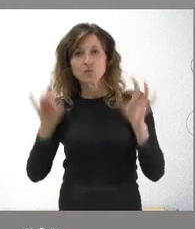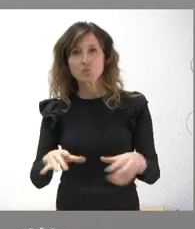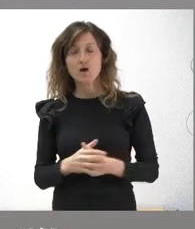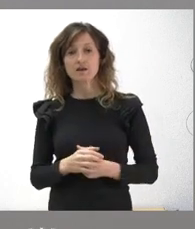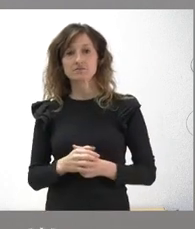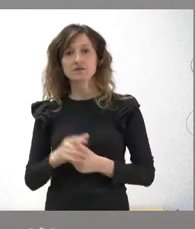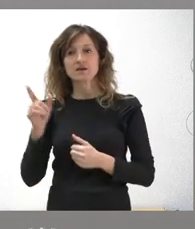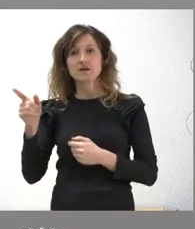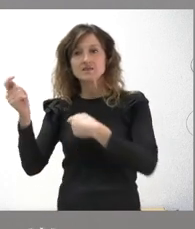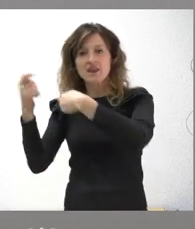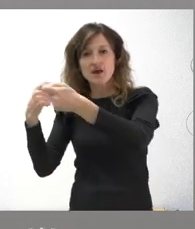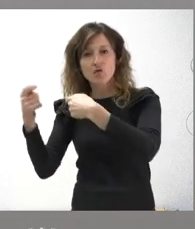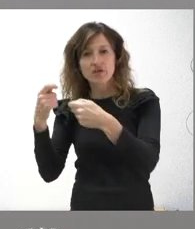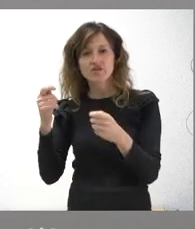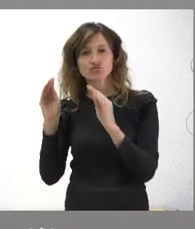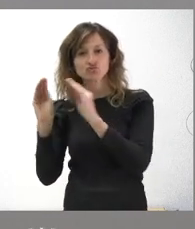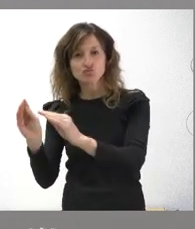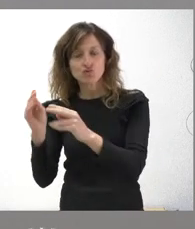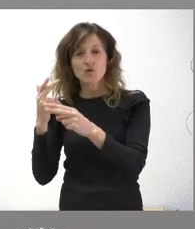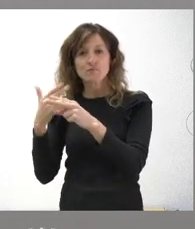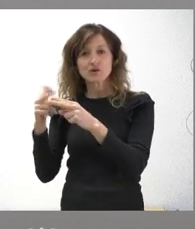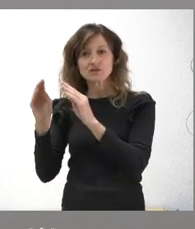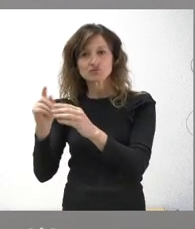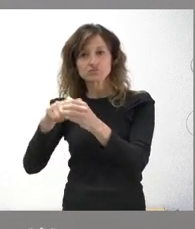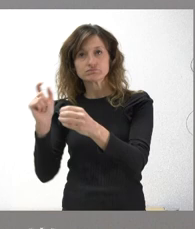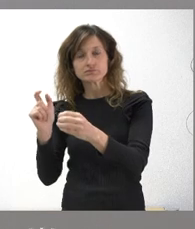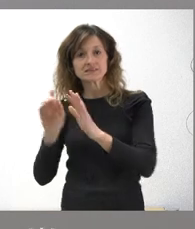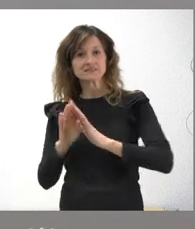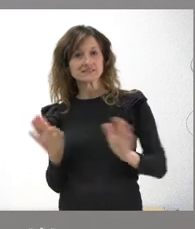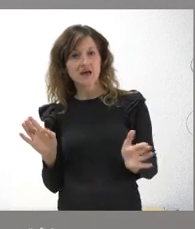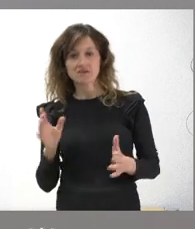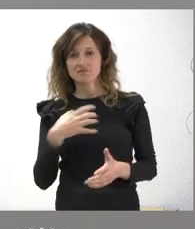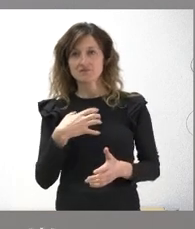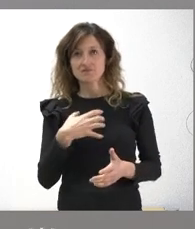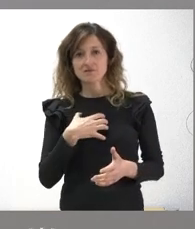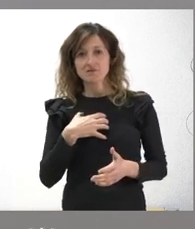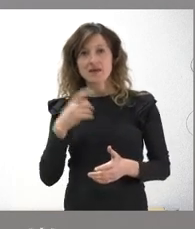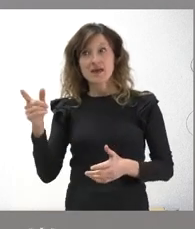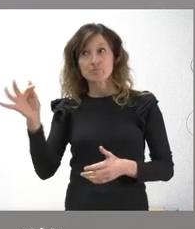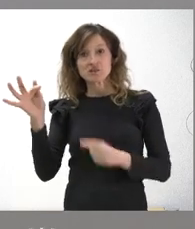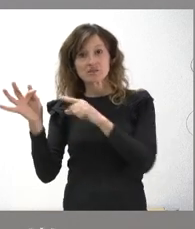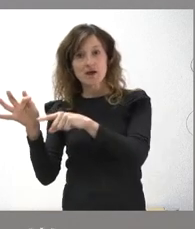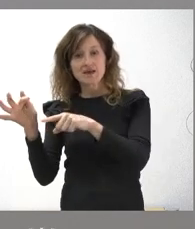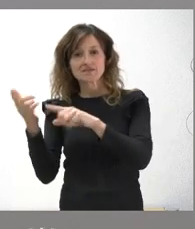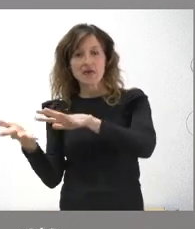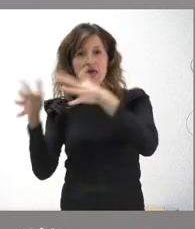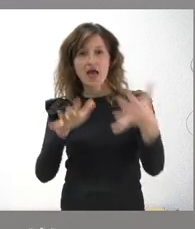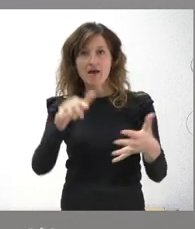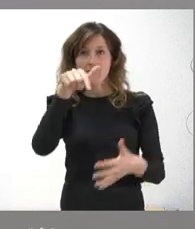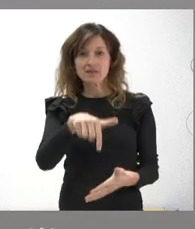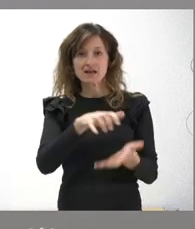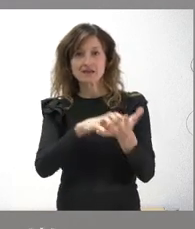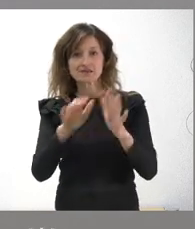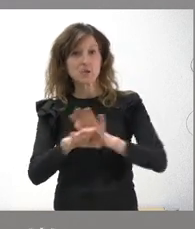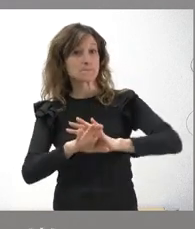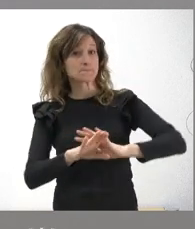con una comunidad Autónoma con un partido o con otro de ámbito separatista y que aquello que le viene a bien a los demás luego se nos aplique sin más a Castilla de